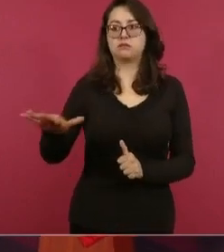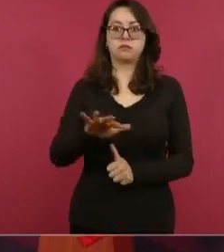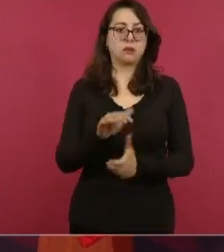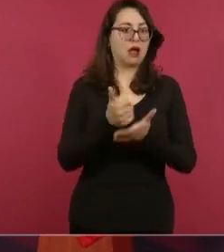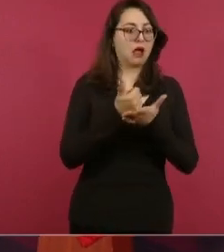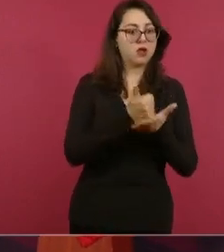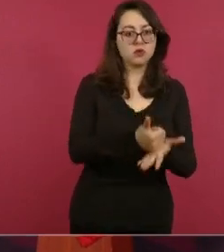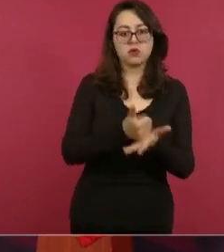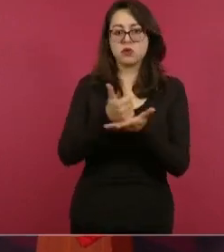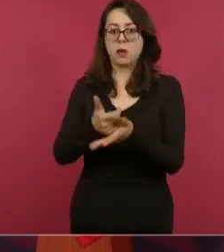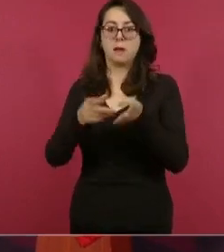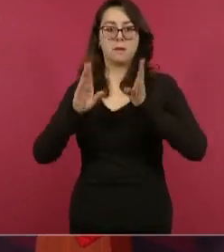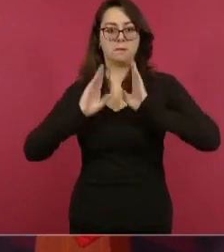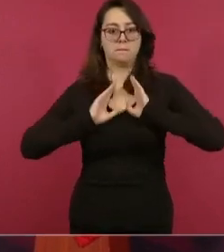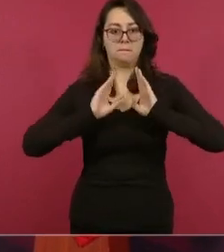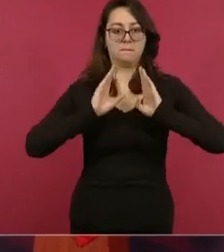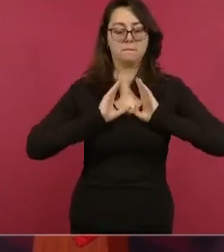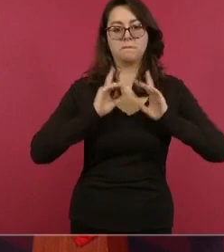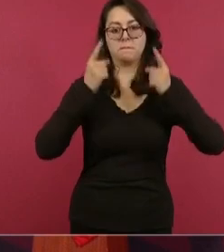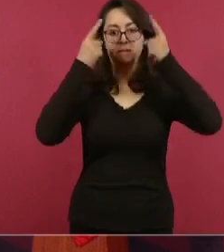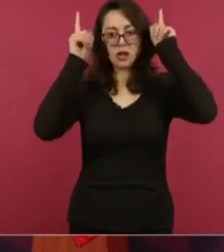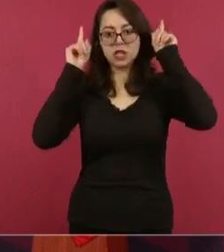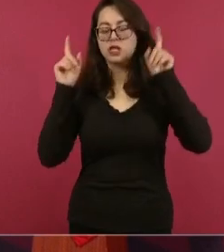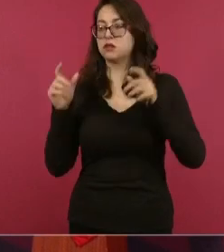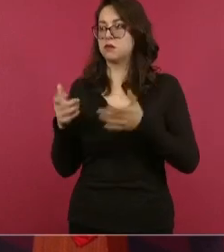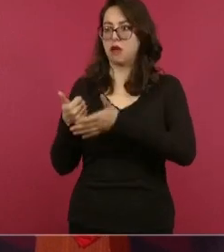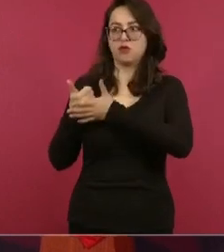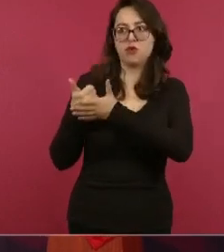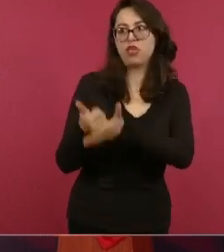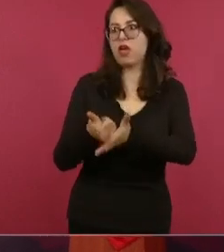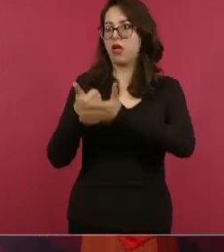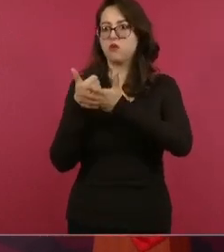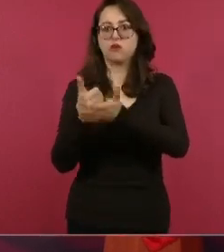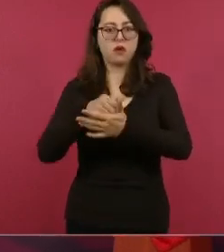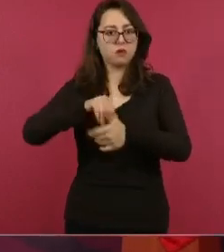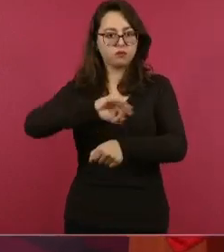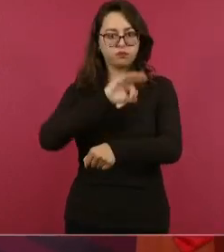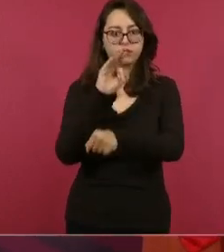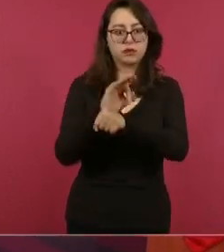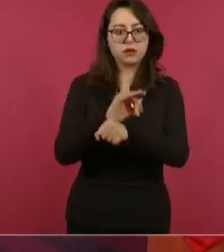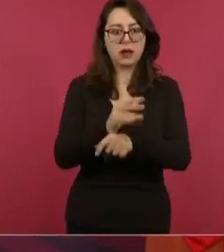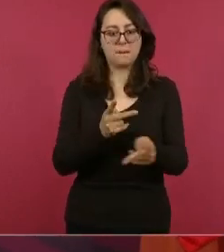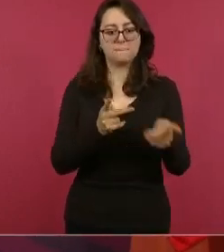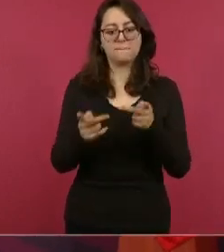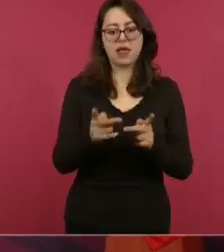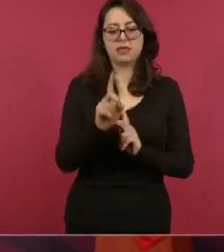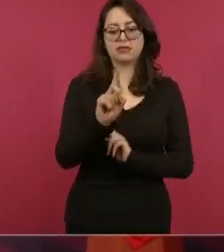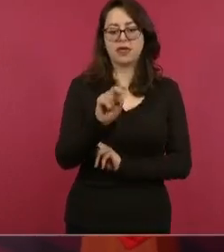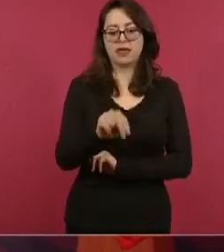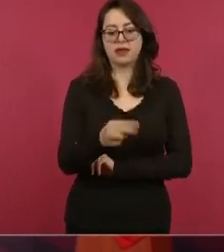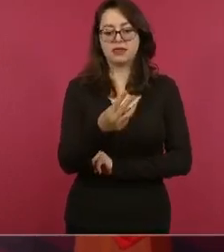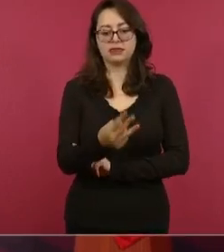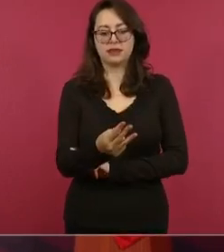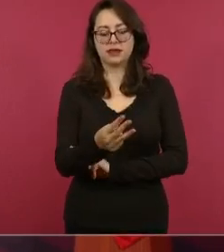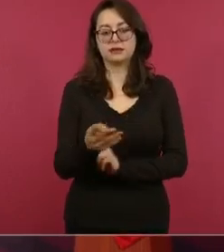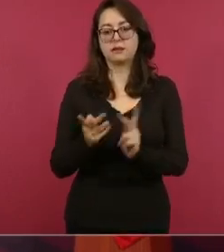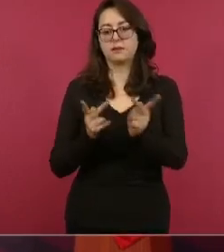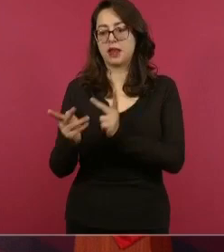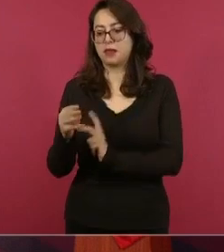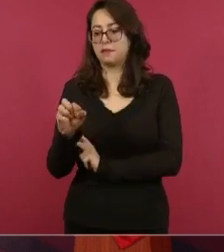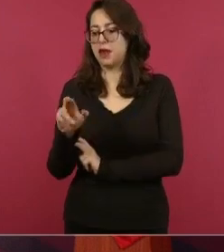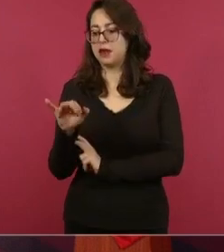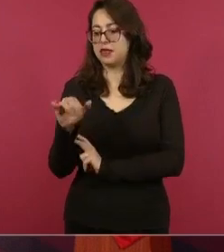brigadas del Ejército, de la Marina, se está aplicando el plan DN3, el plan Marina,